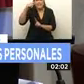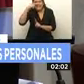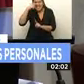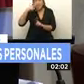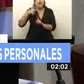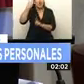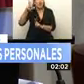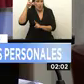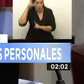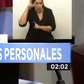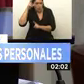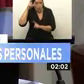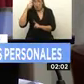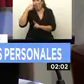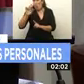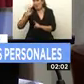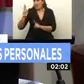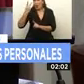2008 la